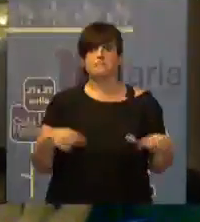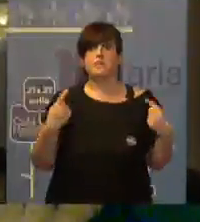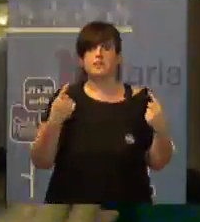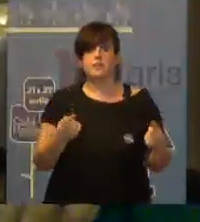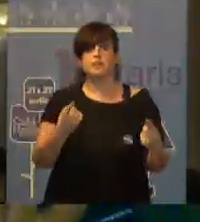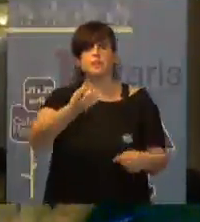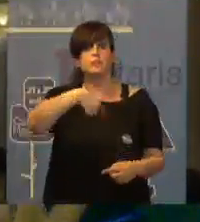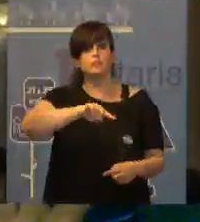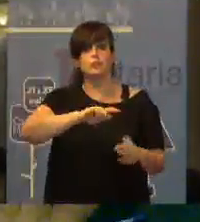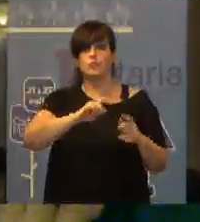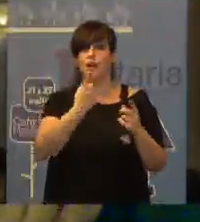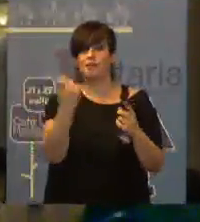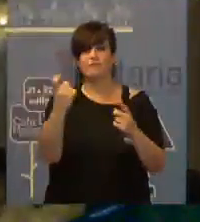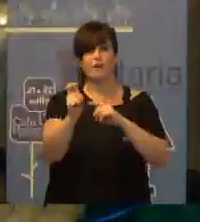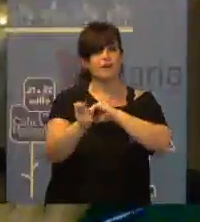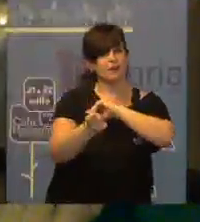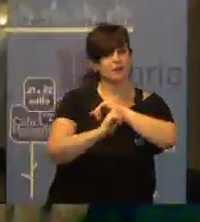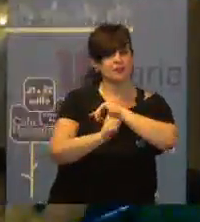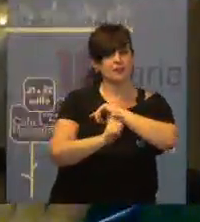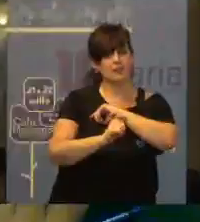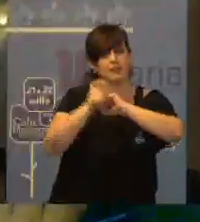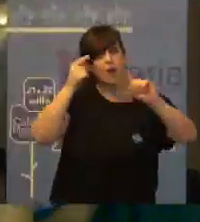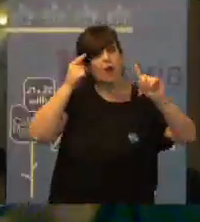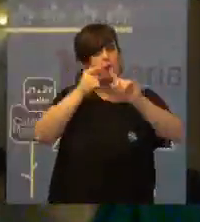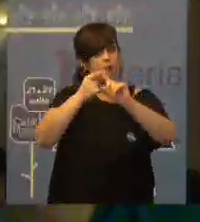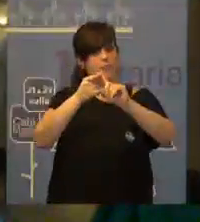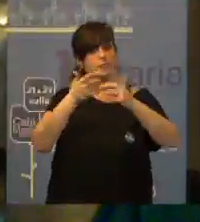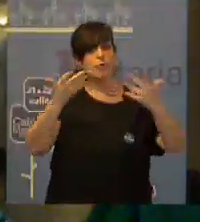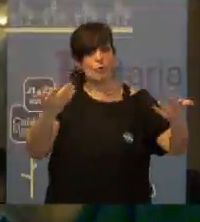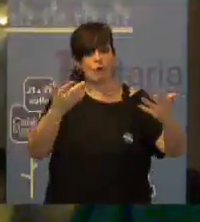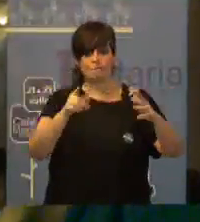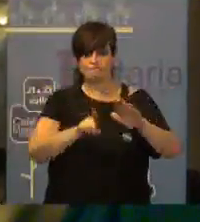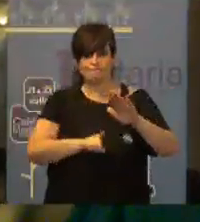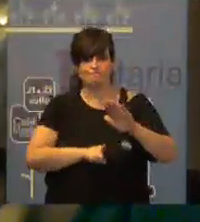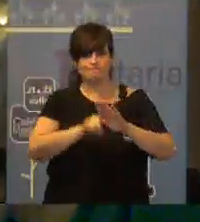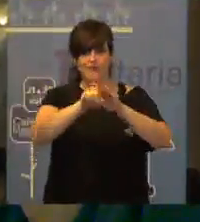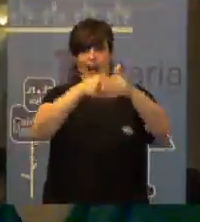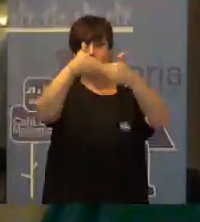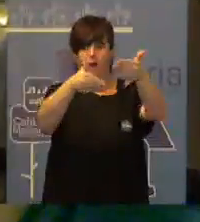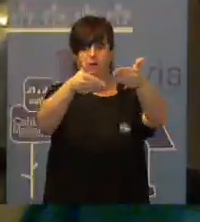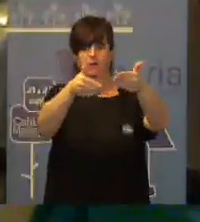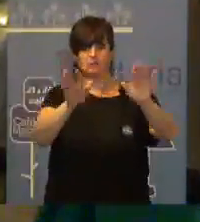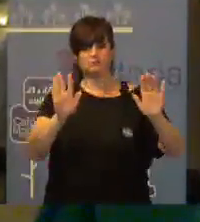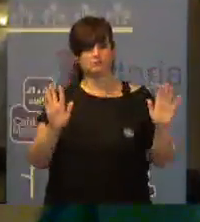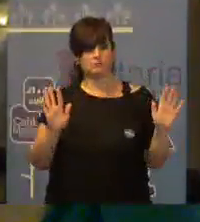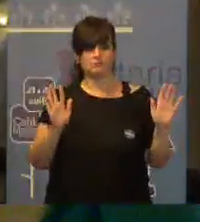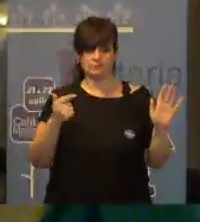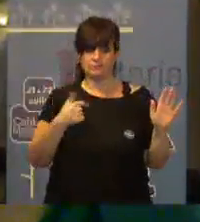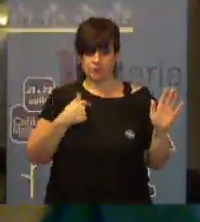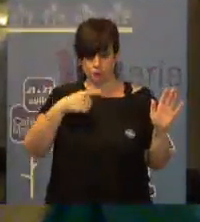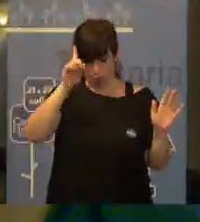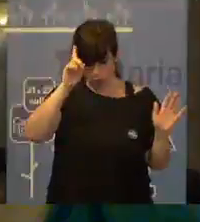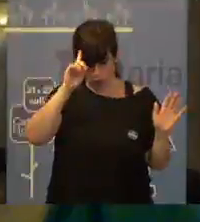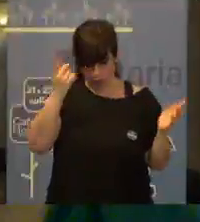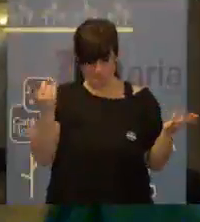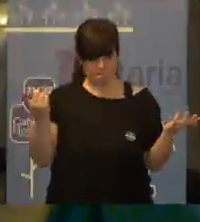facer tácticas para intentar movernos para avanzar en ese sentido. Pero eu non sei se teño unha